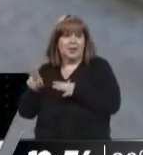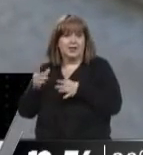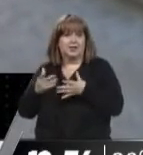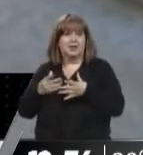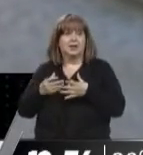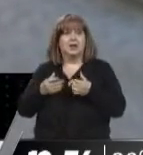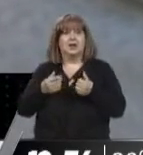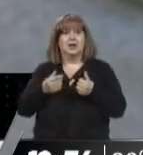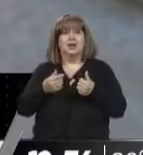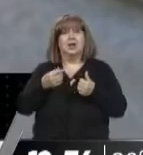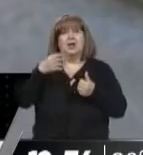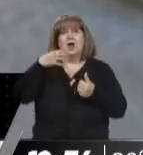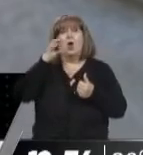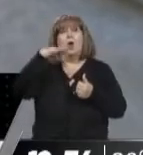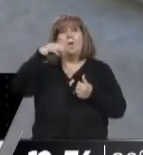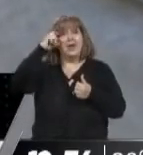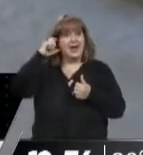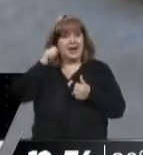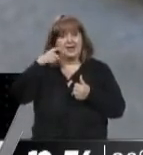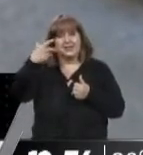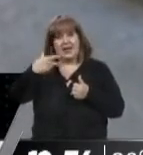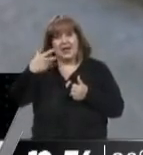Él se cuidaba muchísimo, él tomaba omega 3.